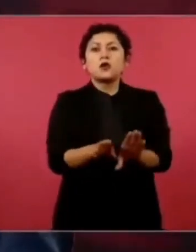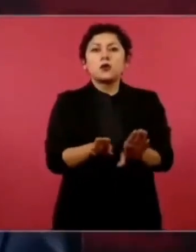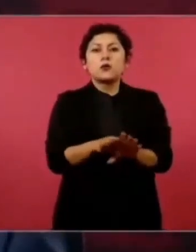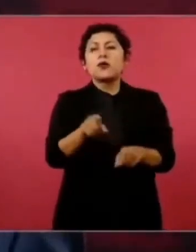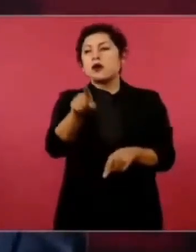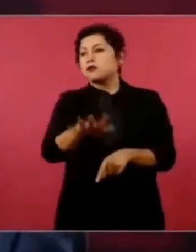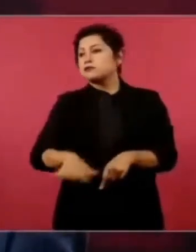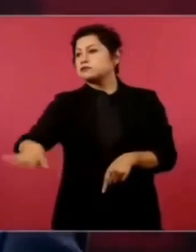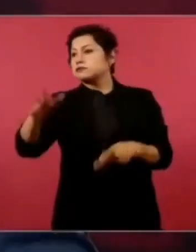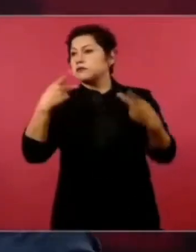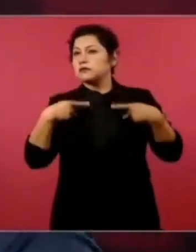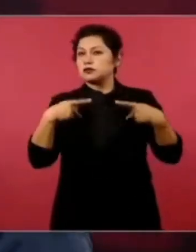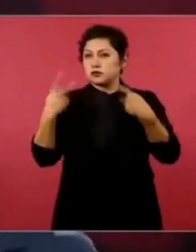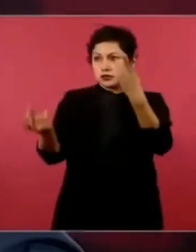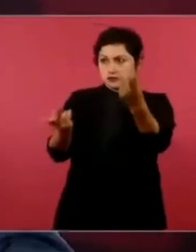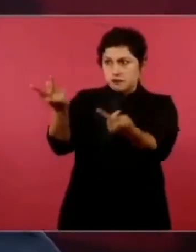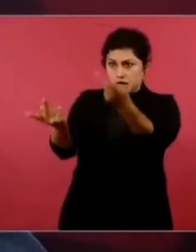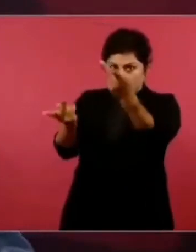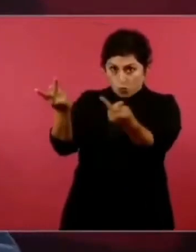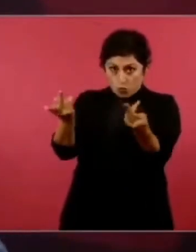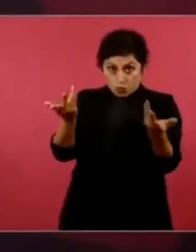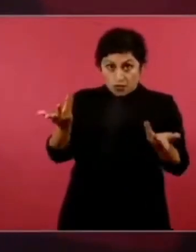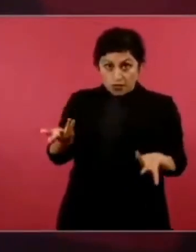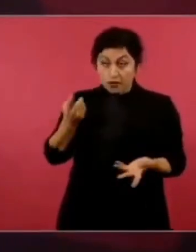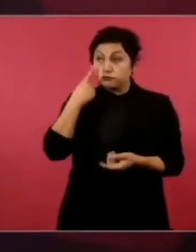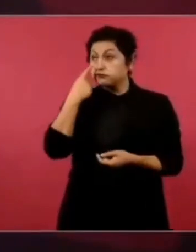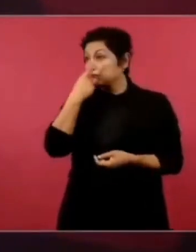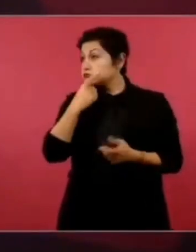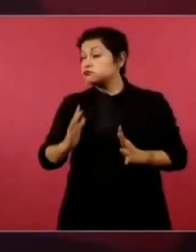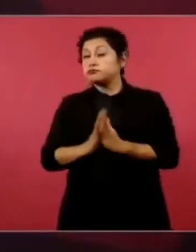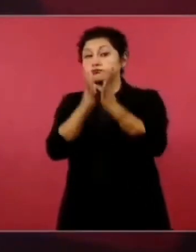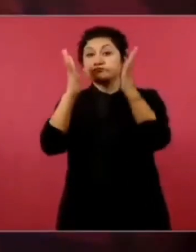¿Por qué nada más consultar a las élites,